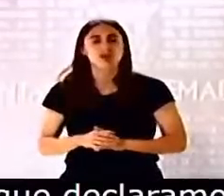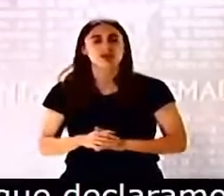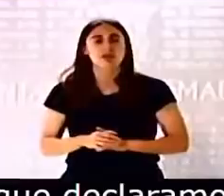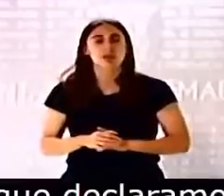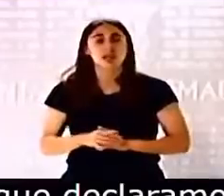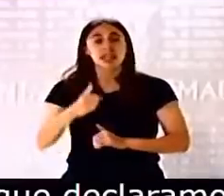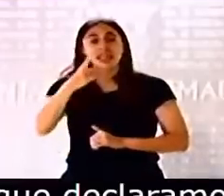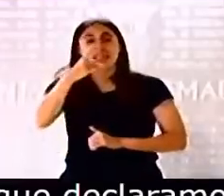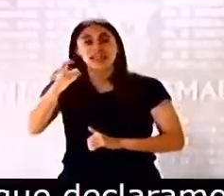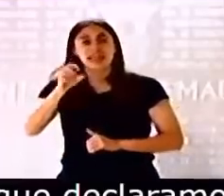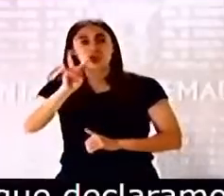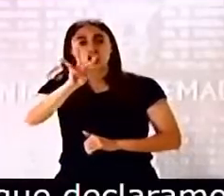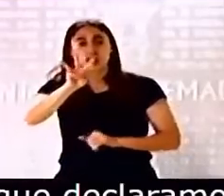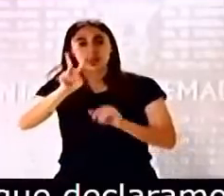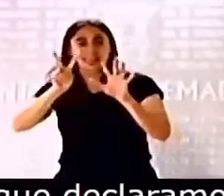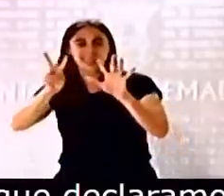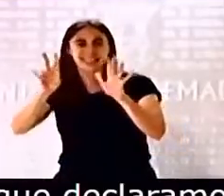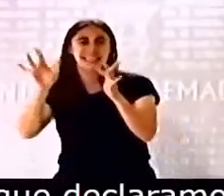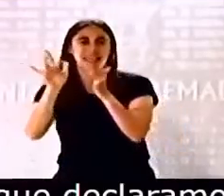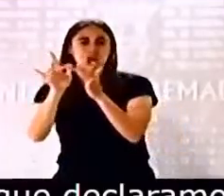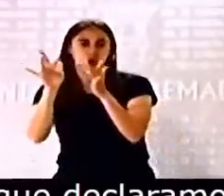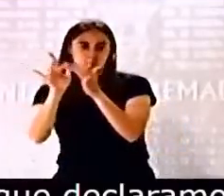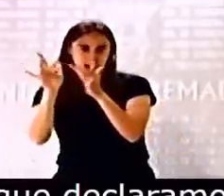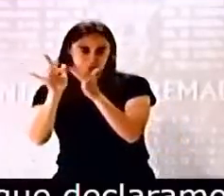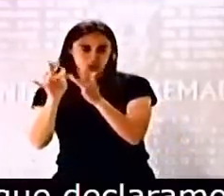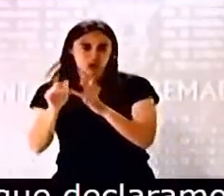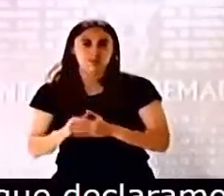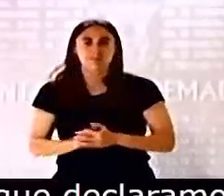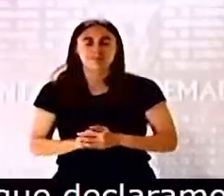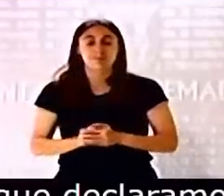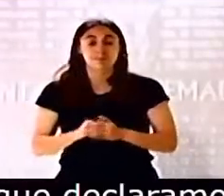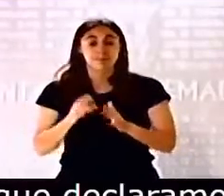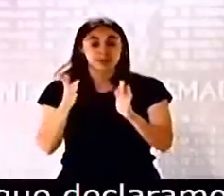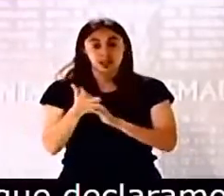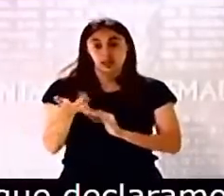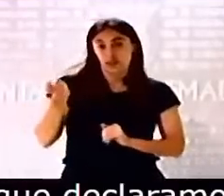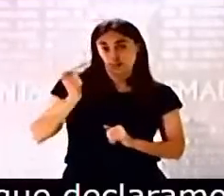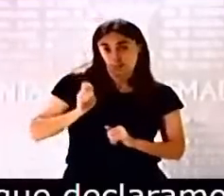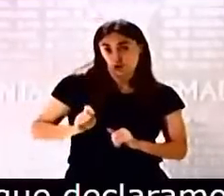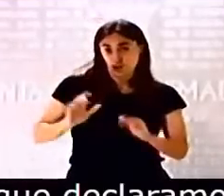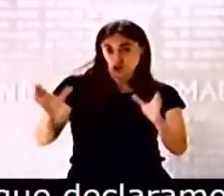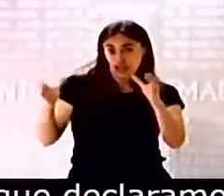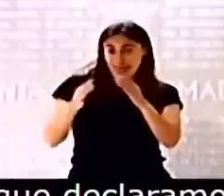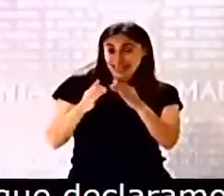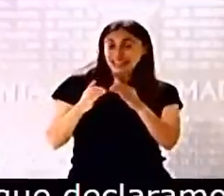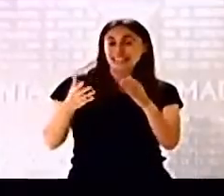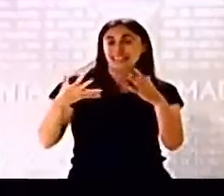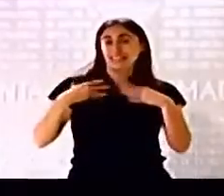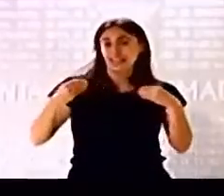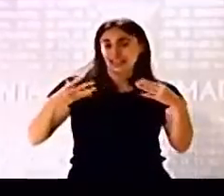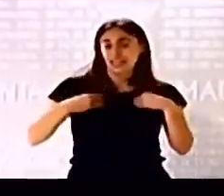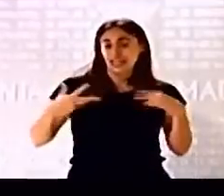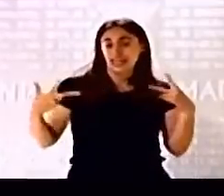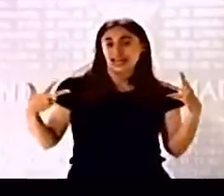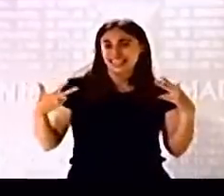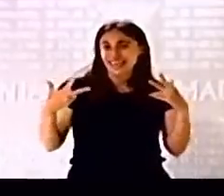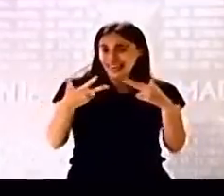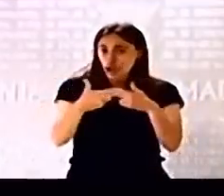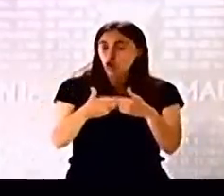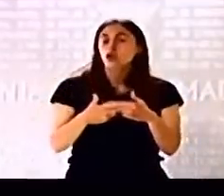y 137 contactos. Estos profesionales del esquileo,